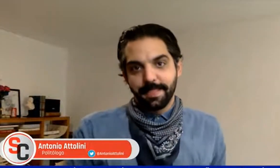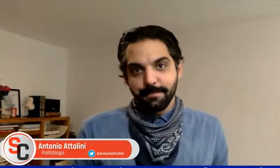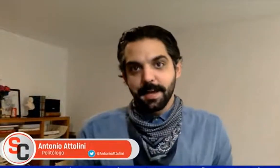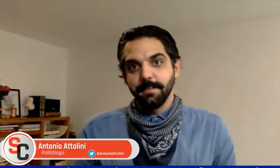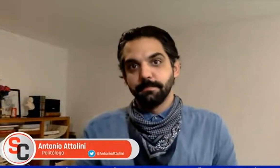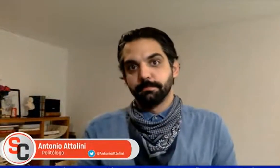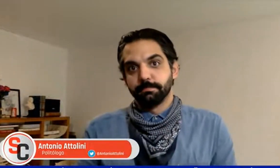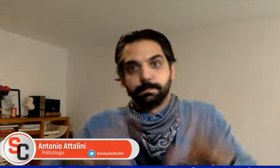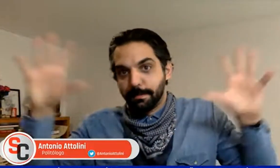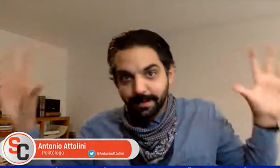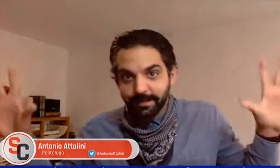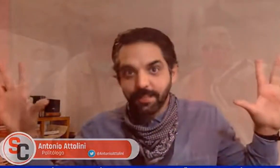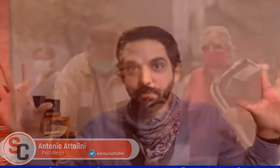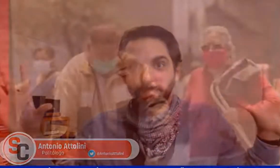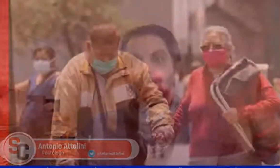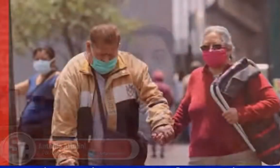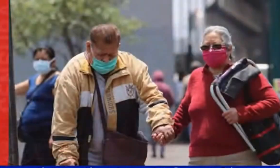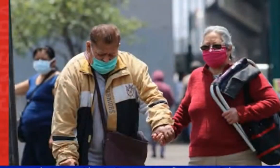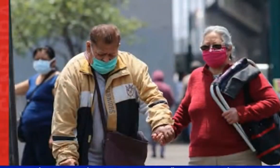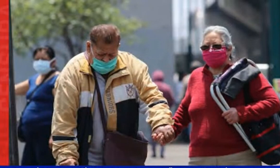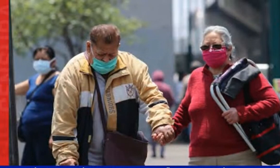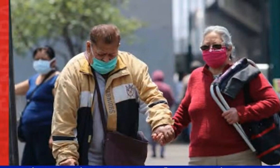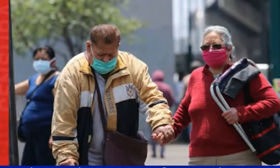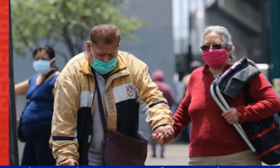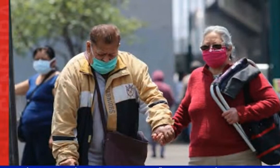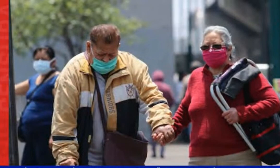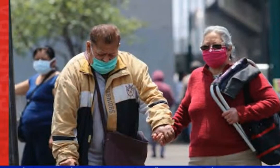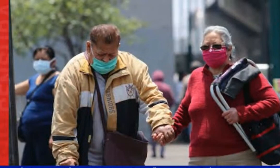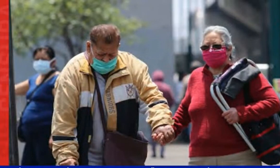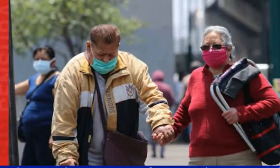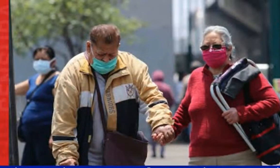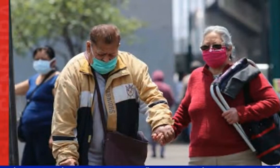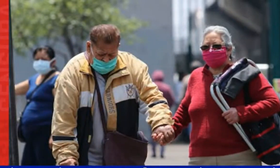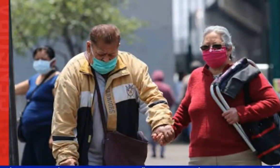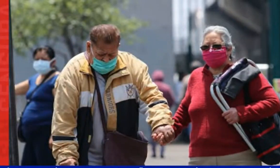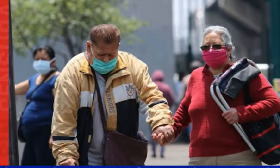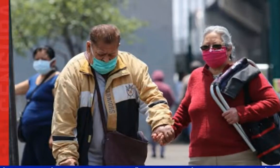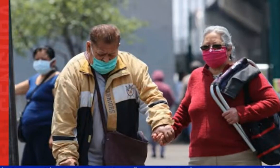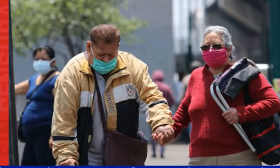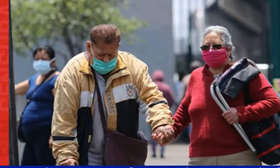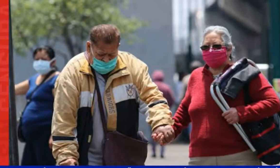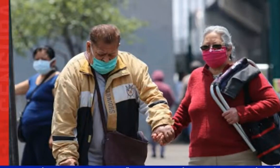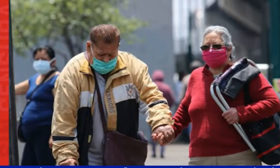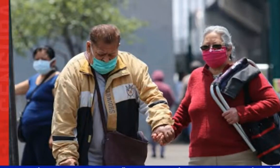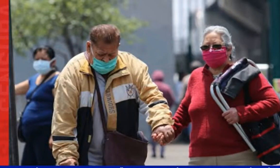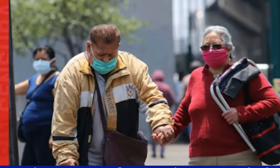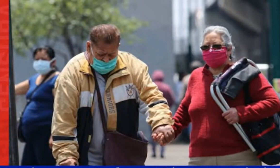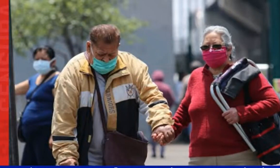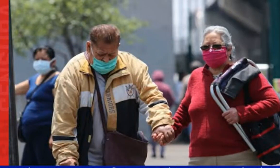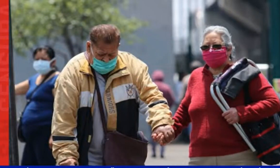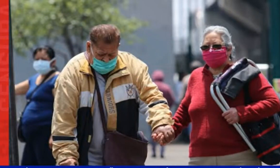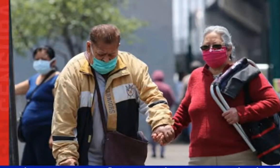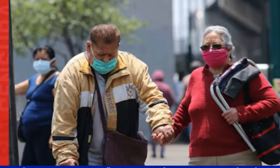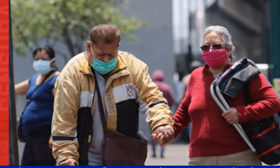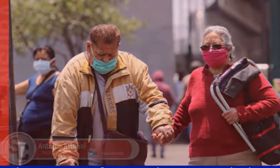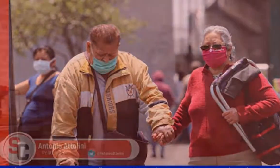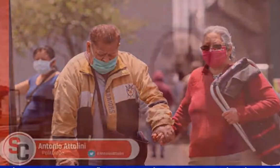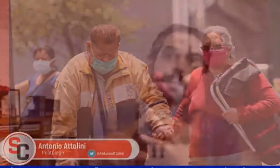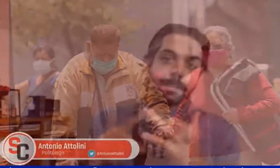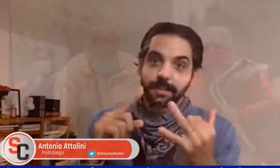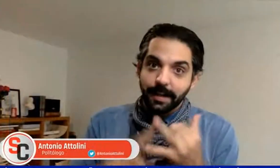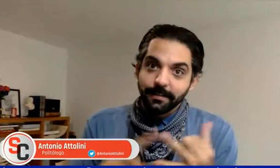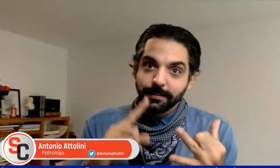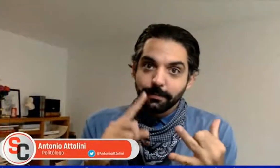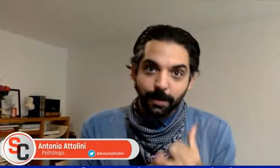la pandemia, la más grande en los últimos 100 años, repito, ha permitido transitar, como lo hemos hecho, mucho mejor, sin deuda